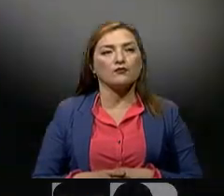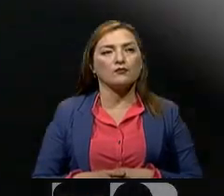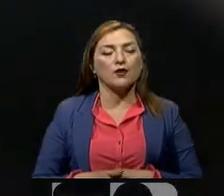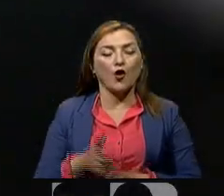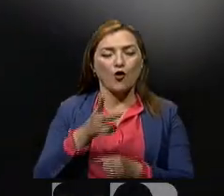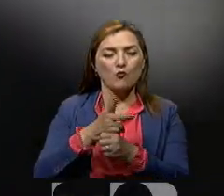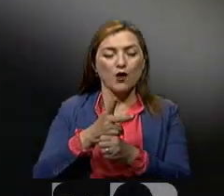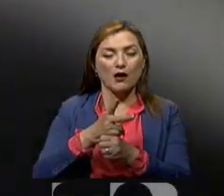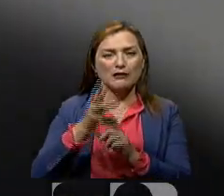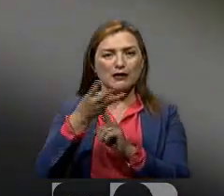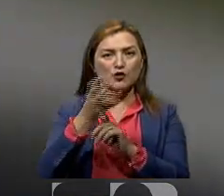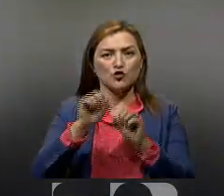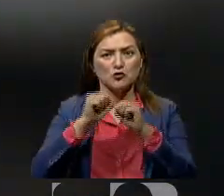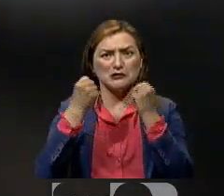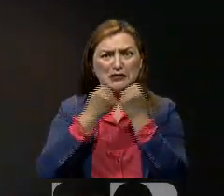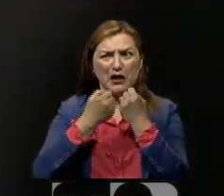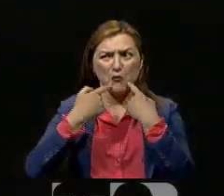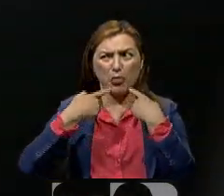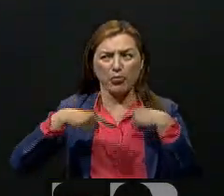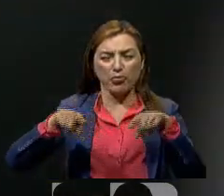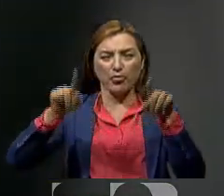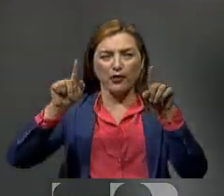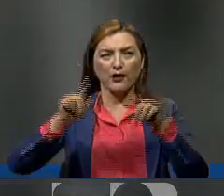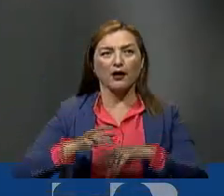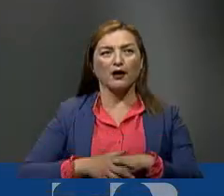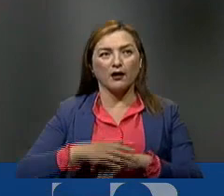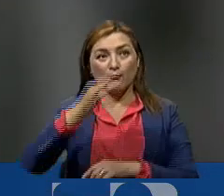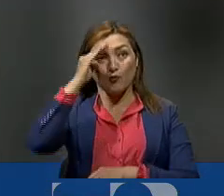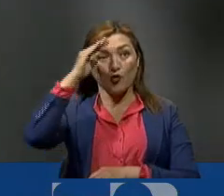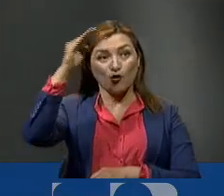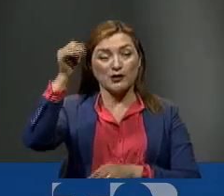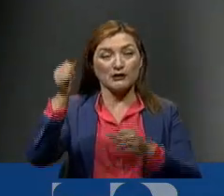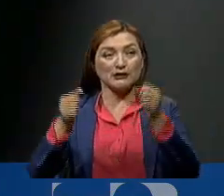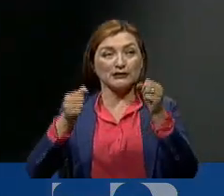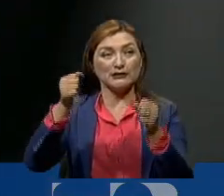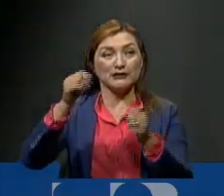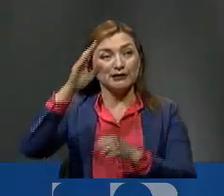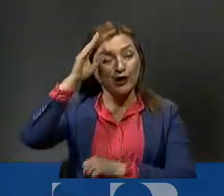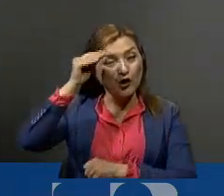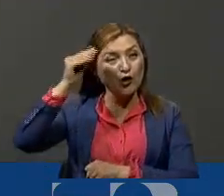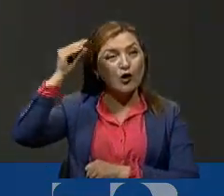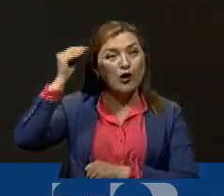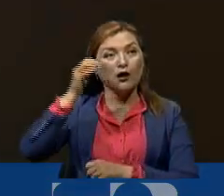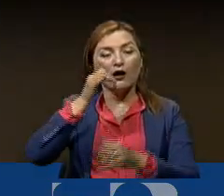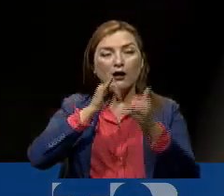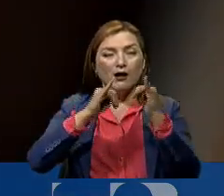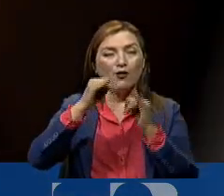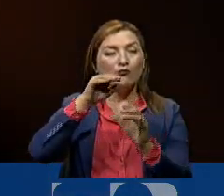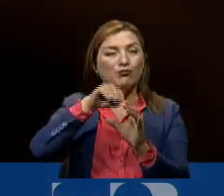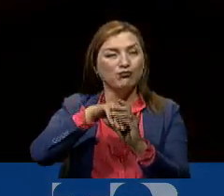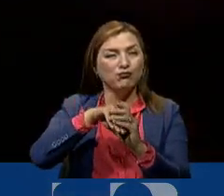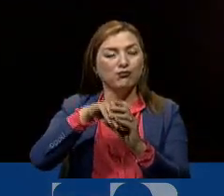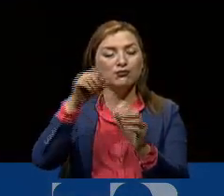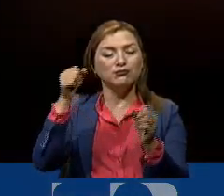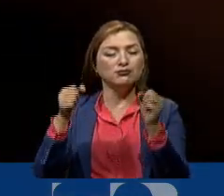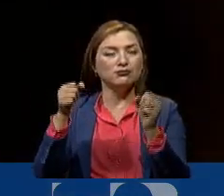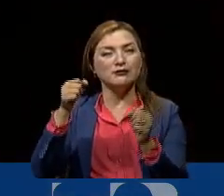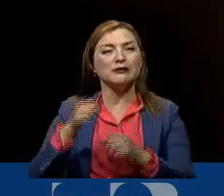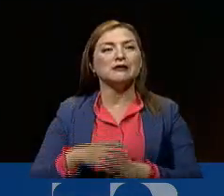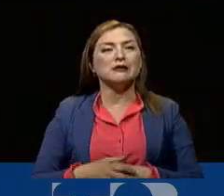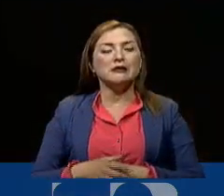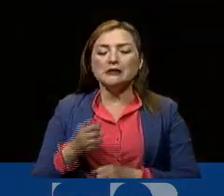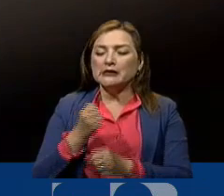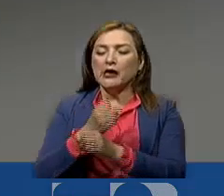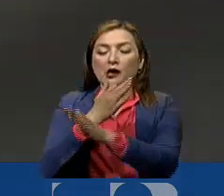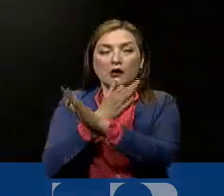Fue un video que se viralizó en redes sociales donde agentes de tránsito de Riobamba están presuntamente libando en el interior de la patrulla cuando